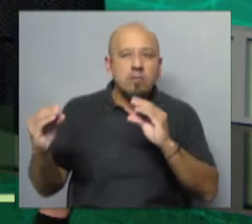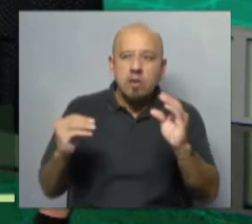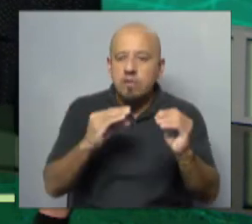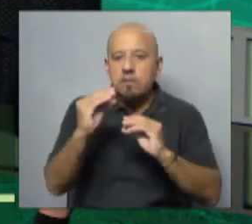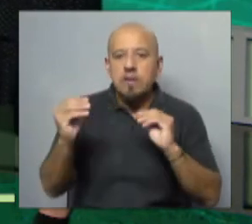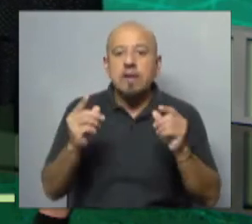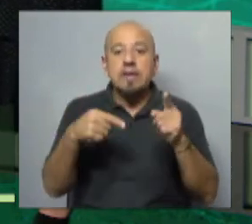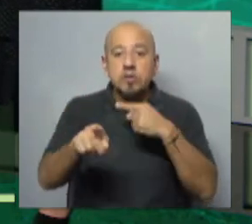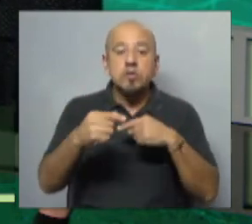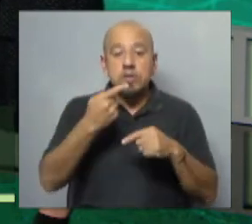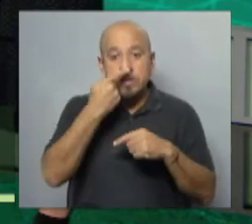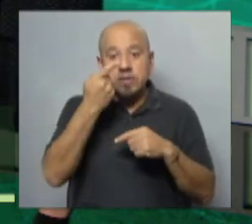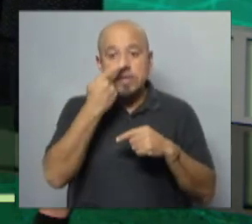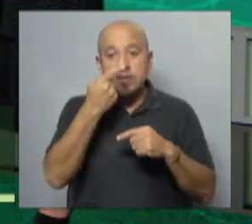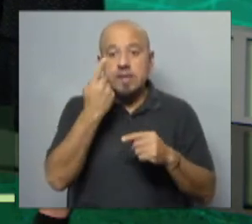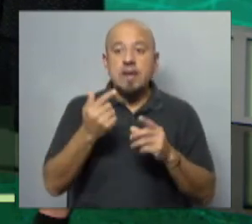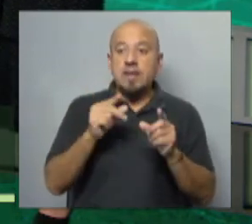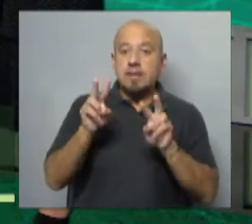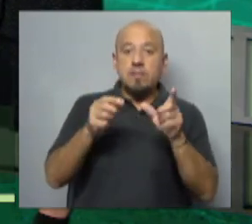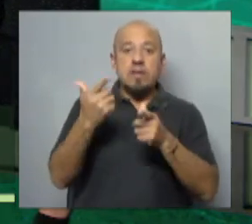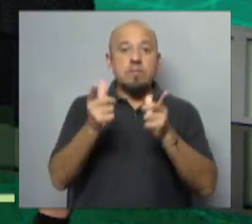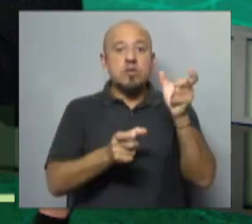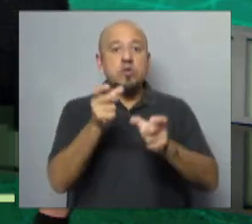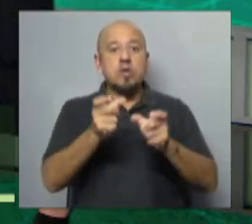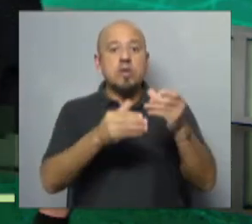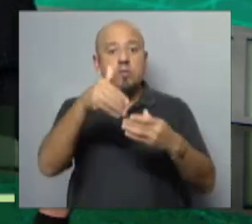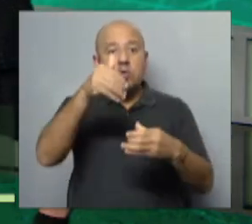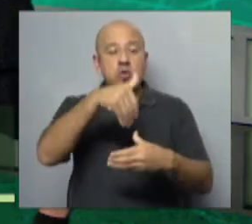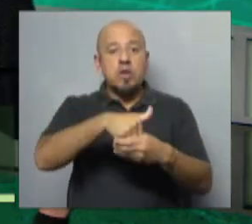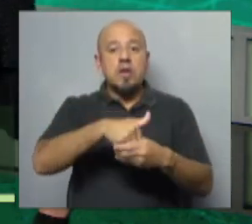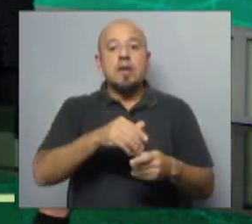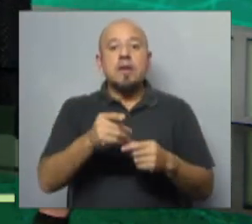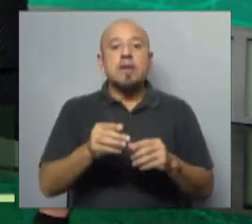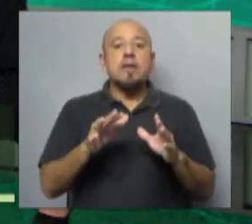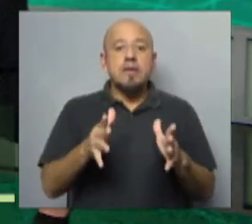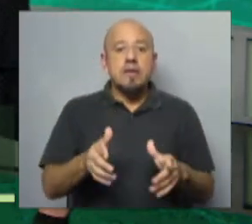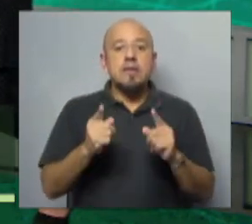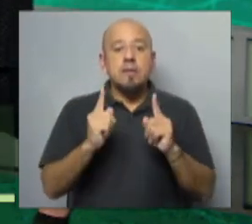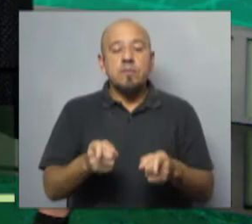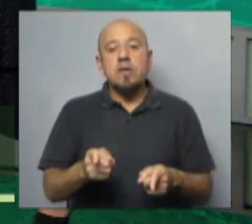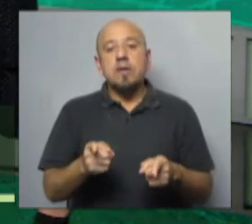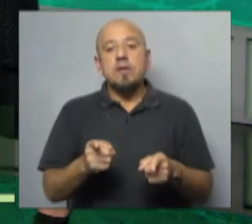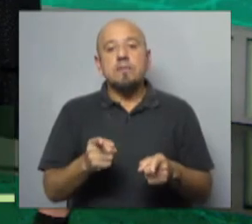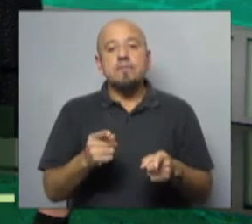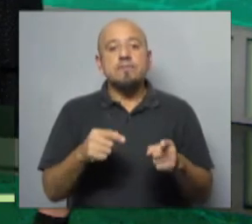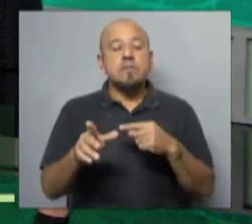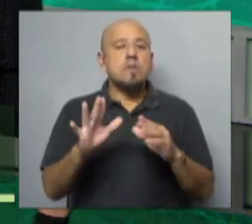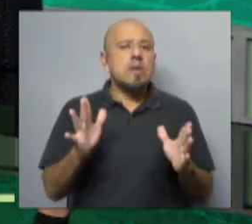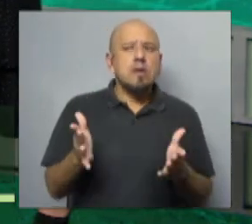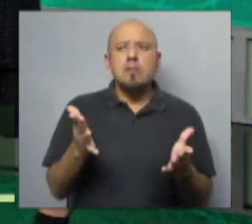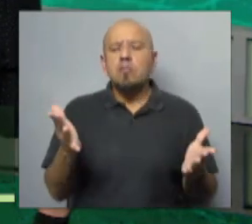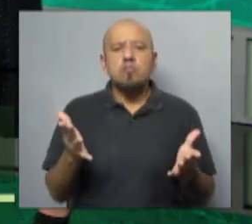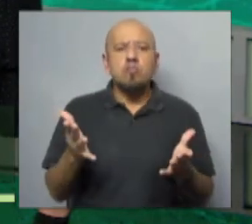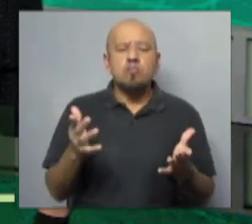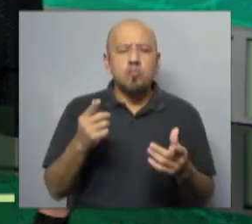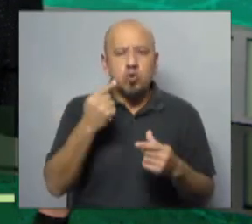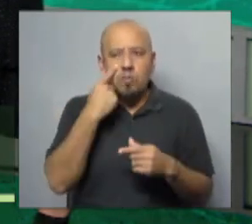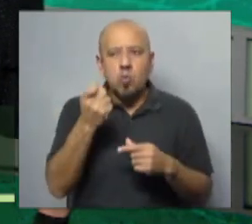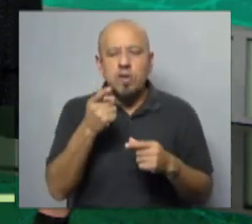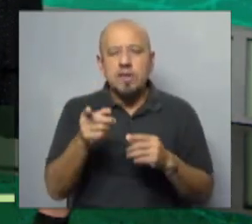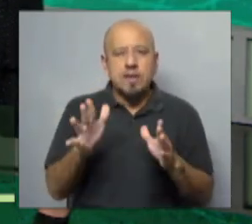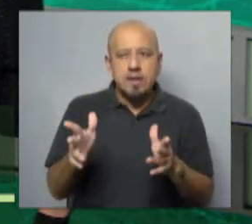en relación al perfil de los indecisos e indecisas y como podemos ver además en función de las preferencias vemos que